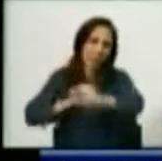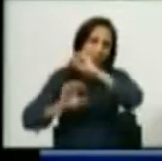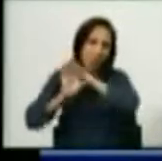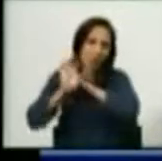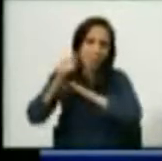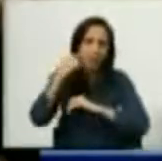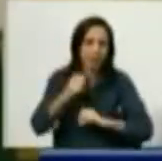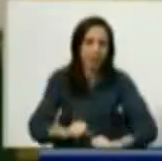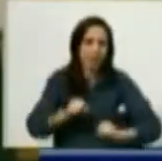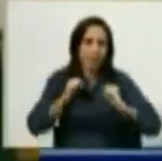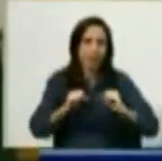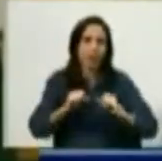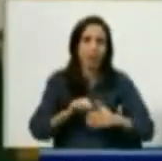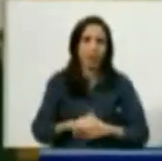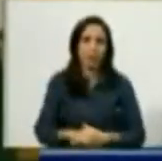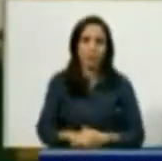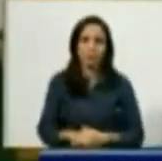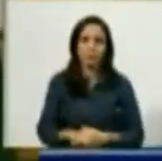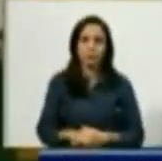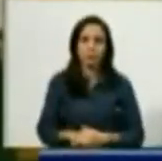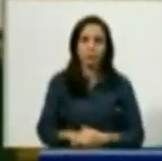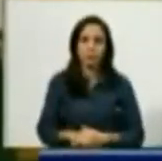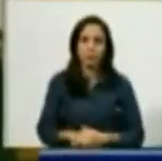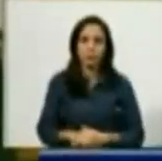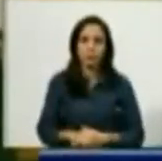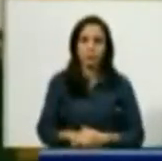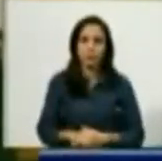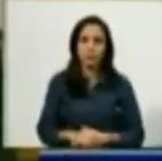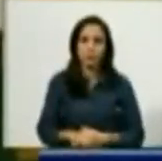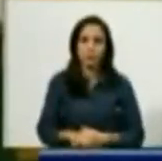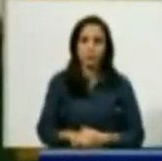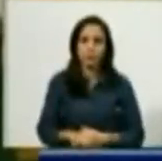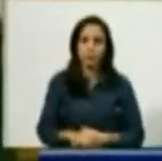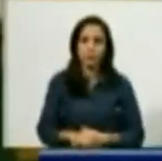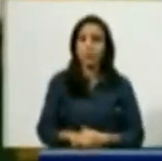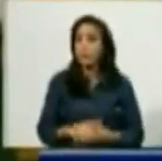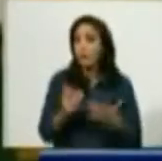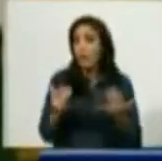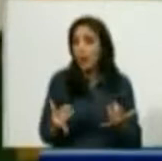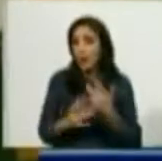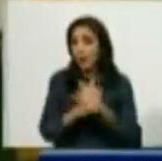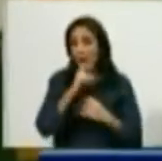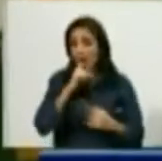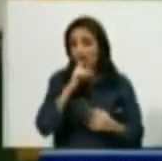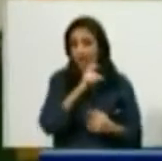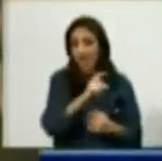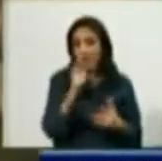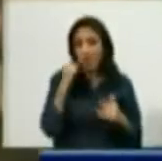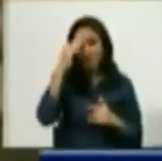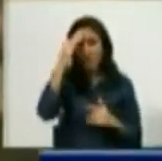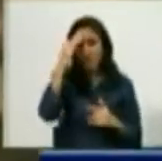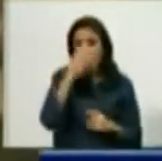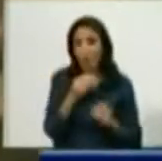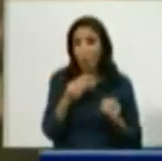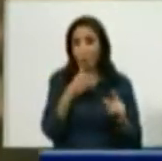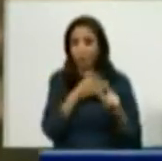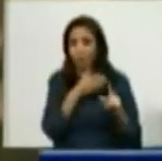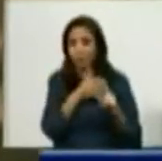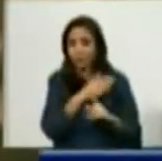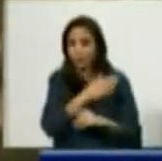seguirían resistiendo ahora ya los enemigos no es el campo socialista ahora